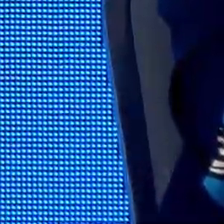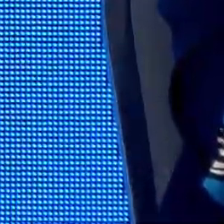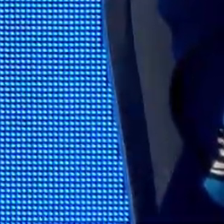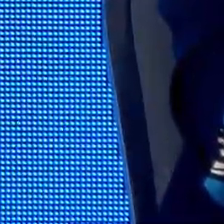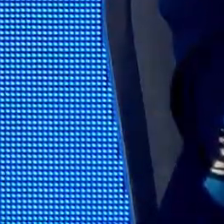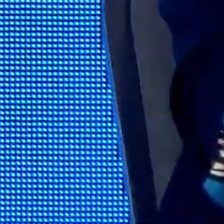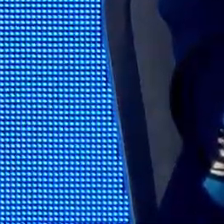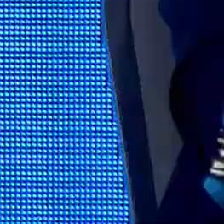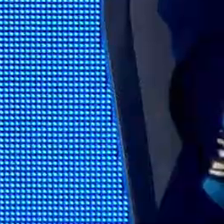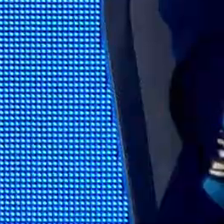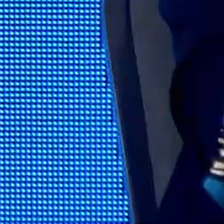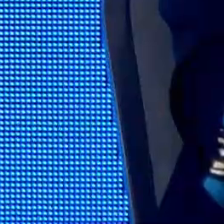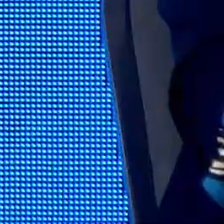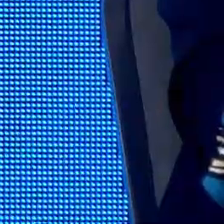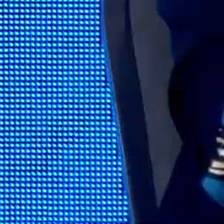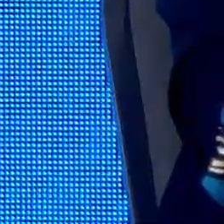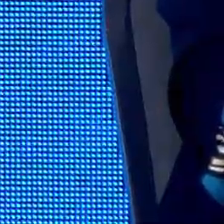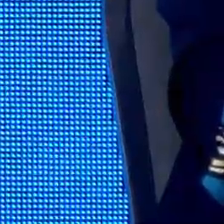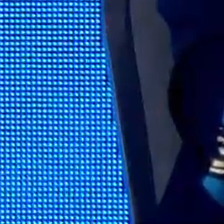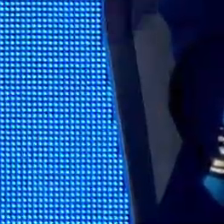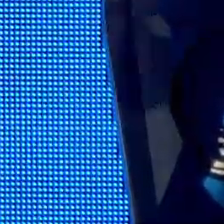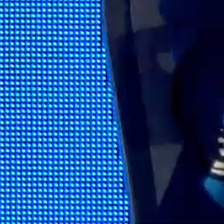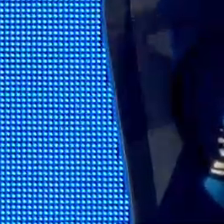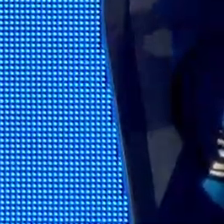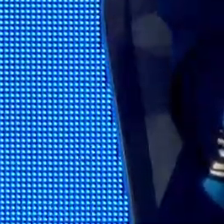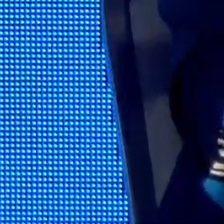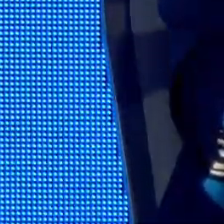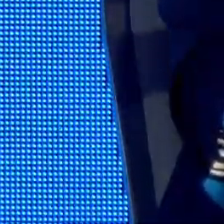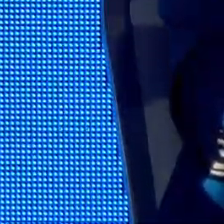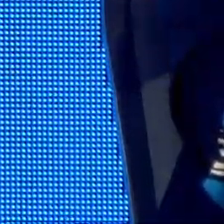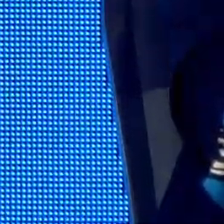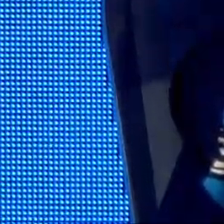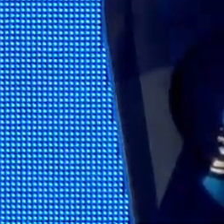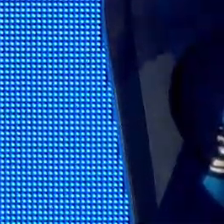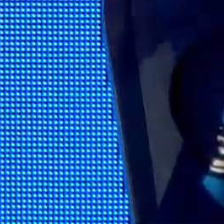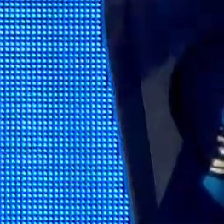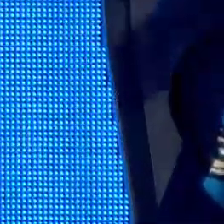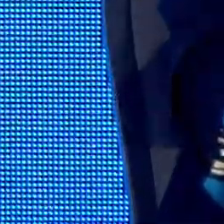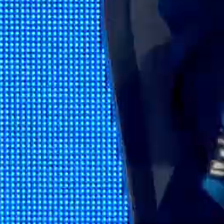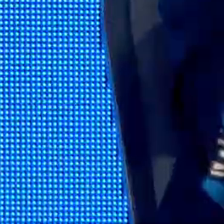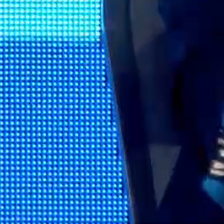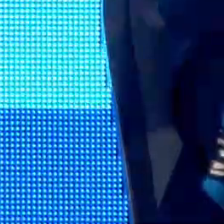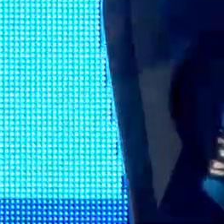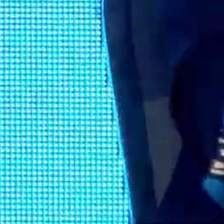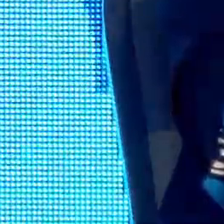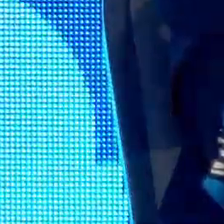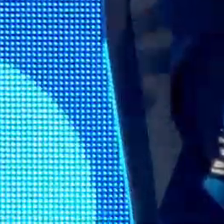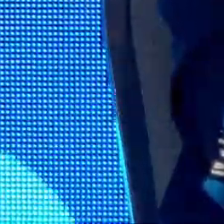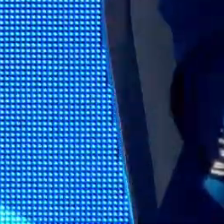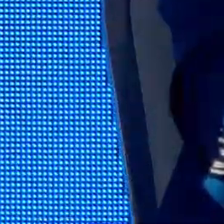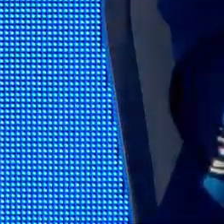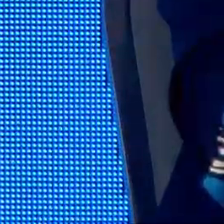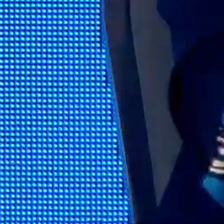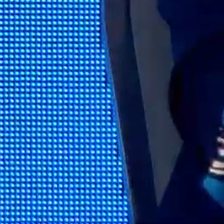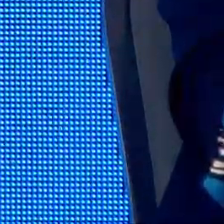tipos de lectores, de ProLe. Y me llamó mucho la atención algo que pasó entre las pautas anteriores a las actuales, no sé de qué año